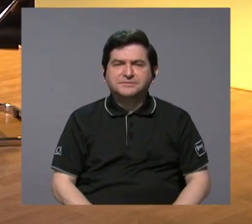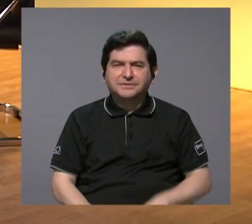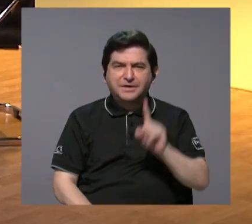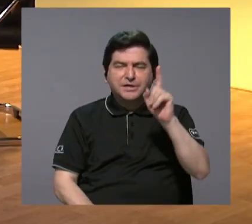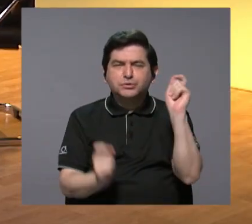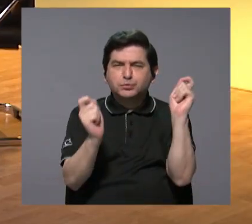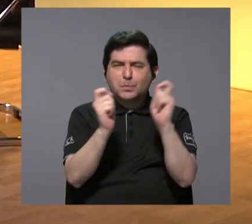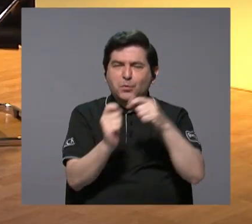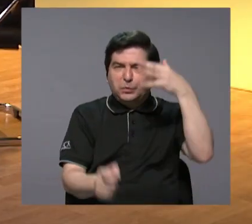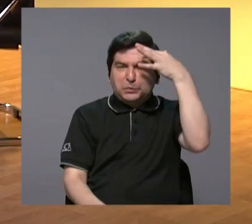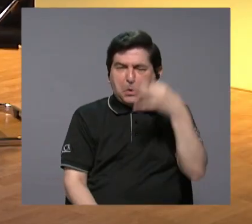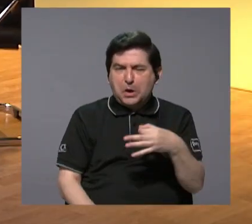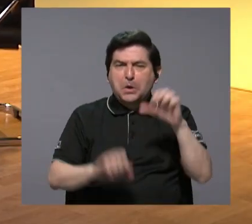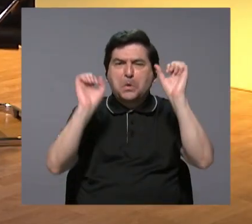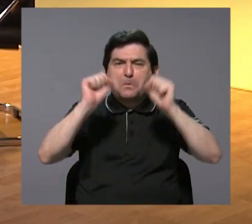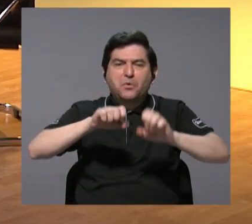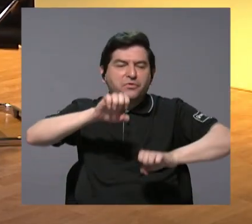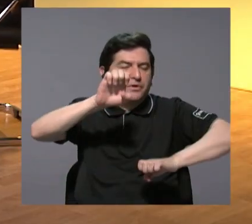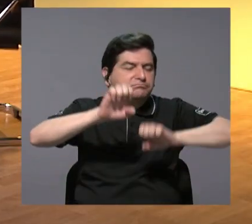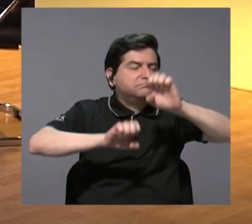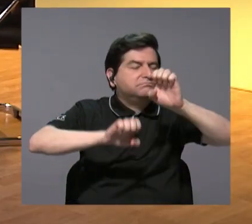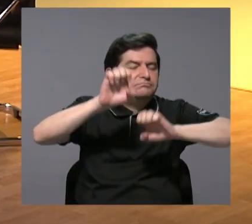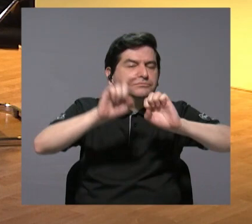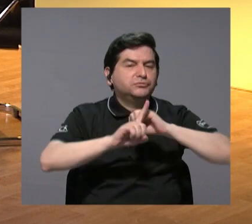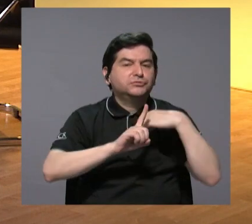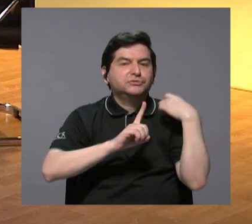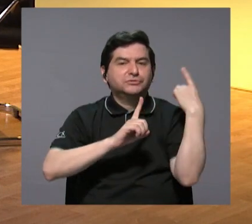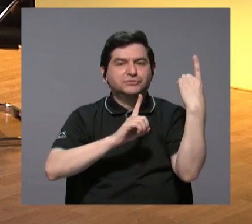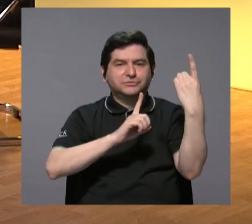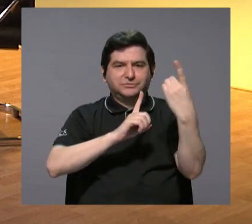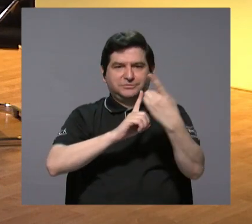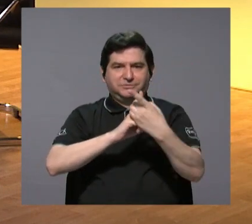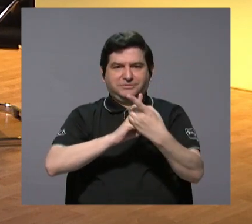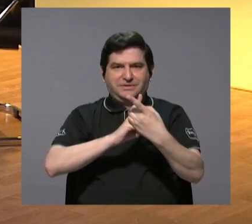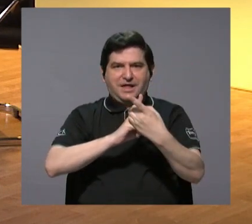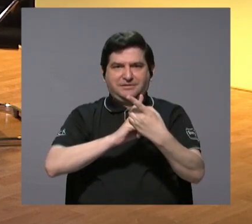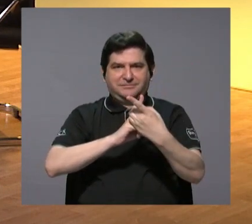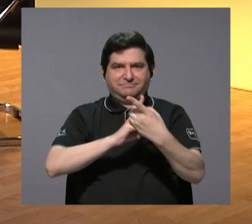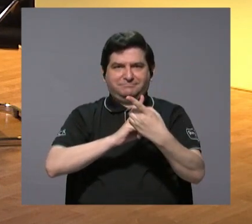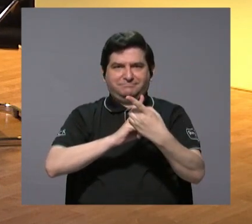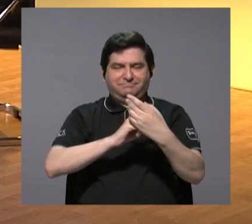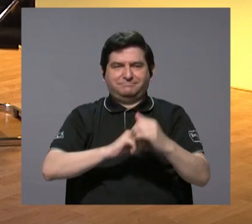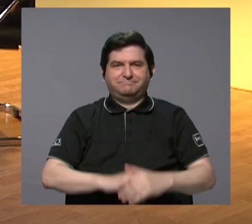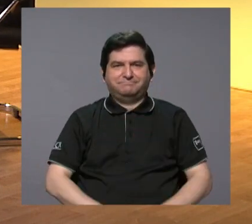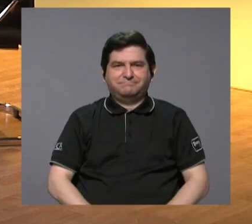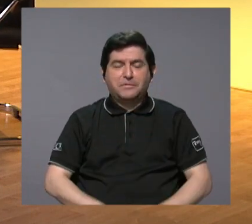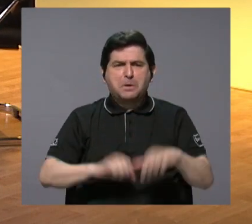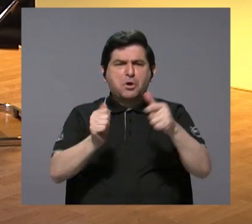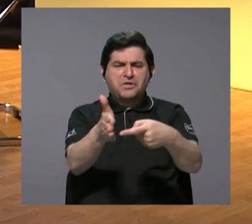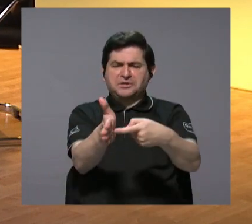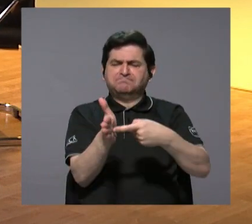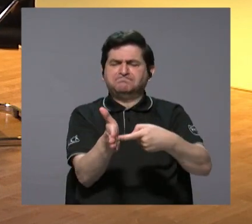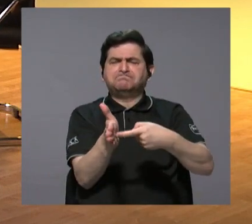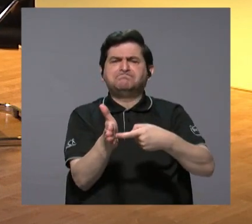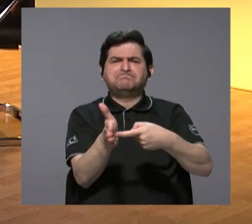que yo creo que podríamos valorar como sociedad, de exigir eso,